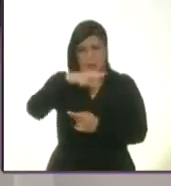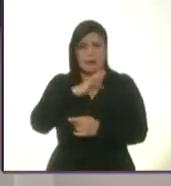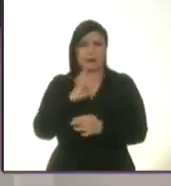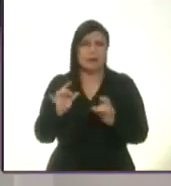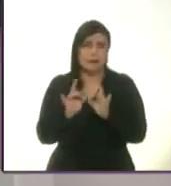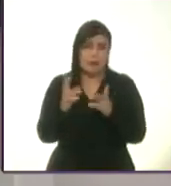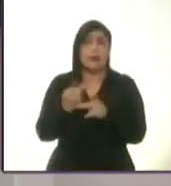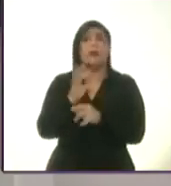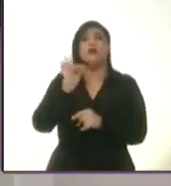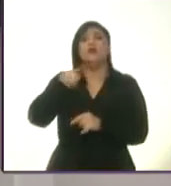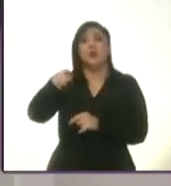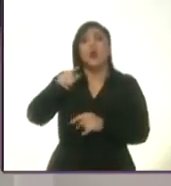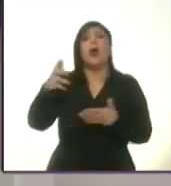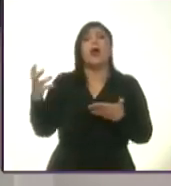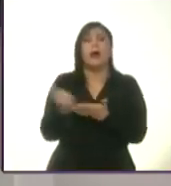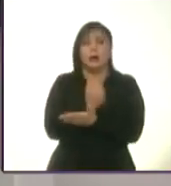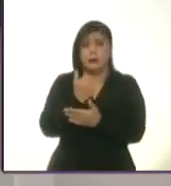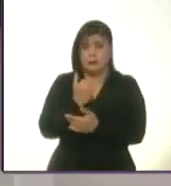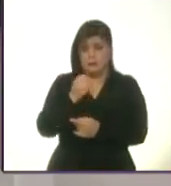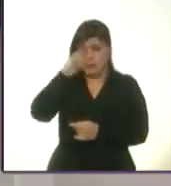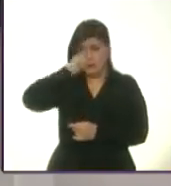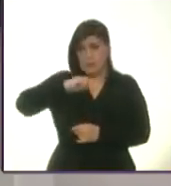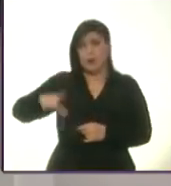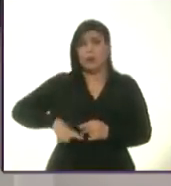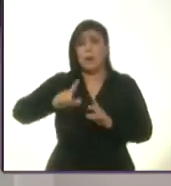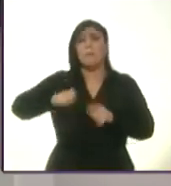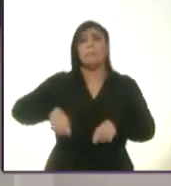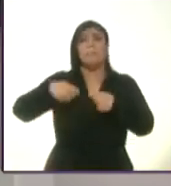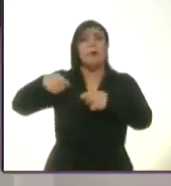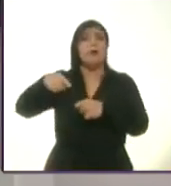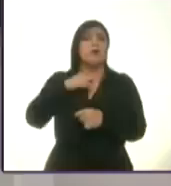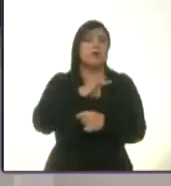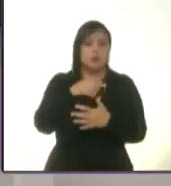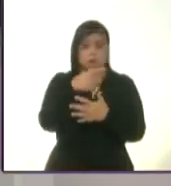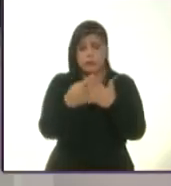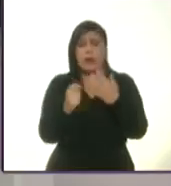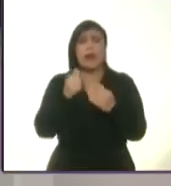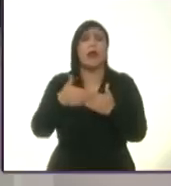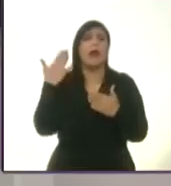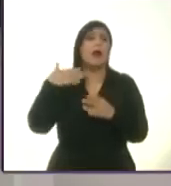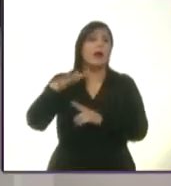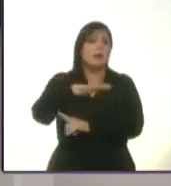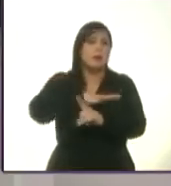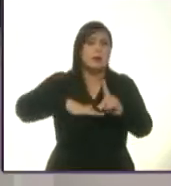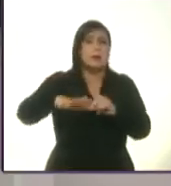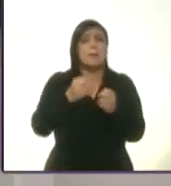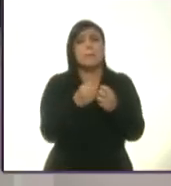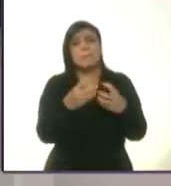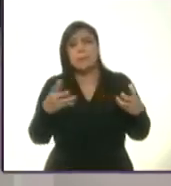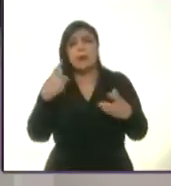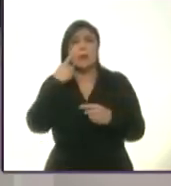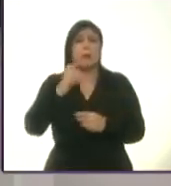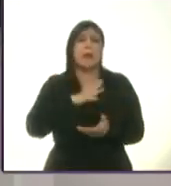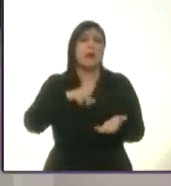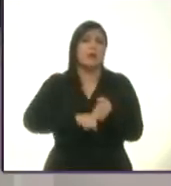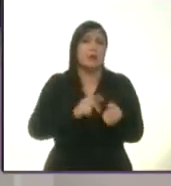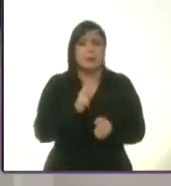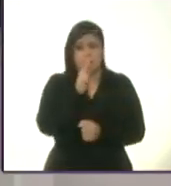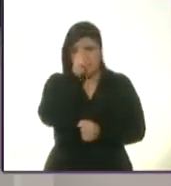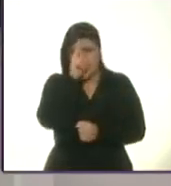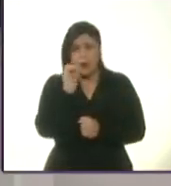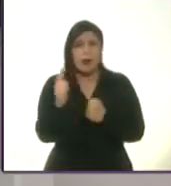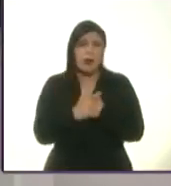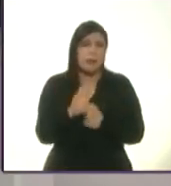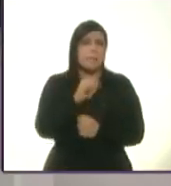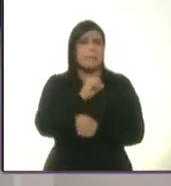la jefatura de gobierno usted también va a heredar estructuras que han permitido el incremento de esta violencia como